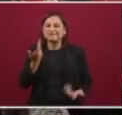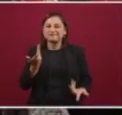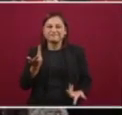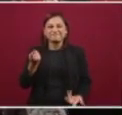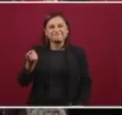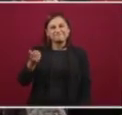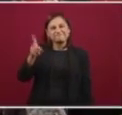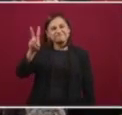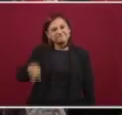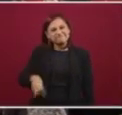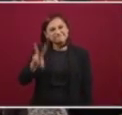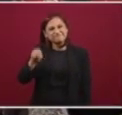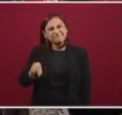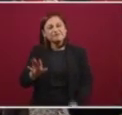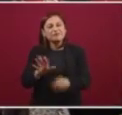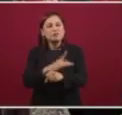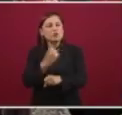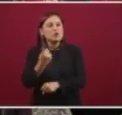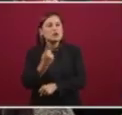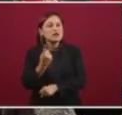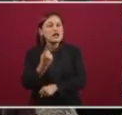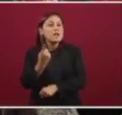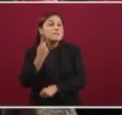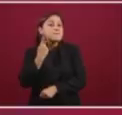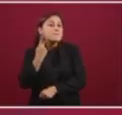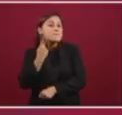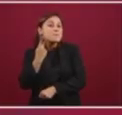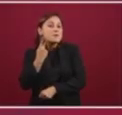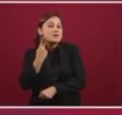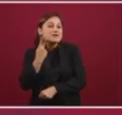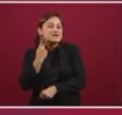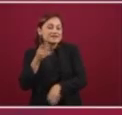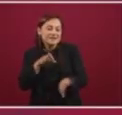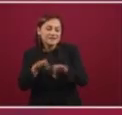de primer orden, es un noble oficio.